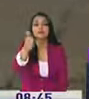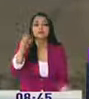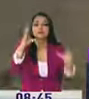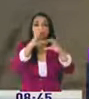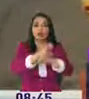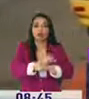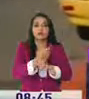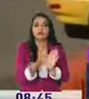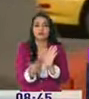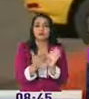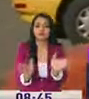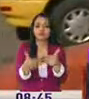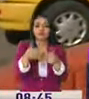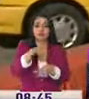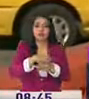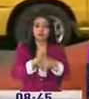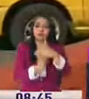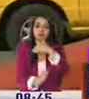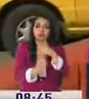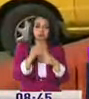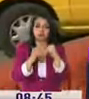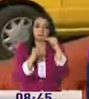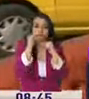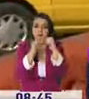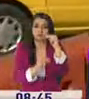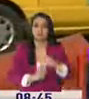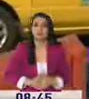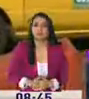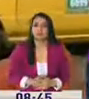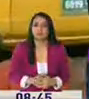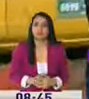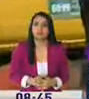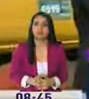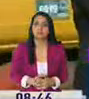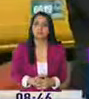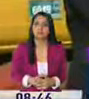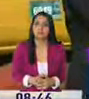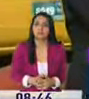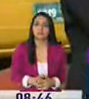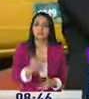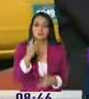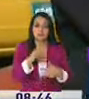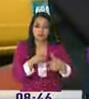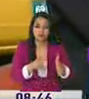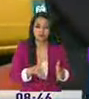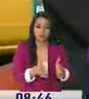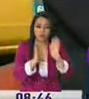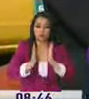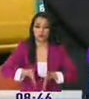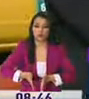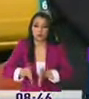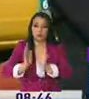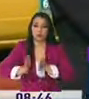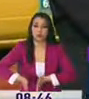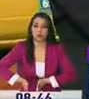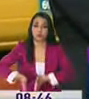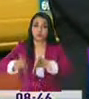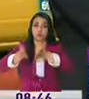por trabajos del metro. El cierre comprende, obviamente, generar solamente 3 carriles de circulación en